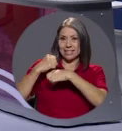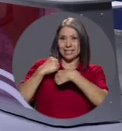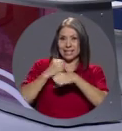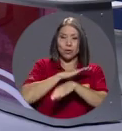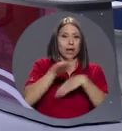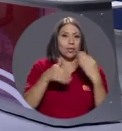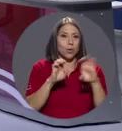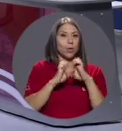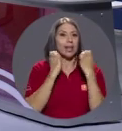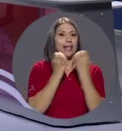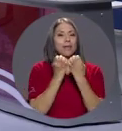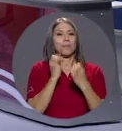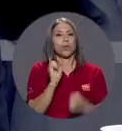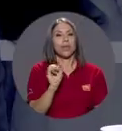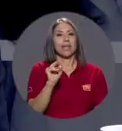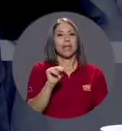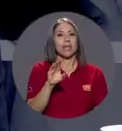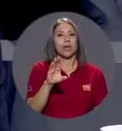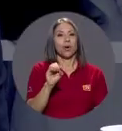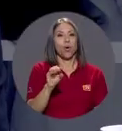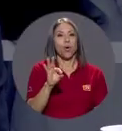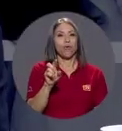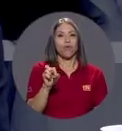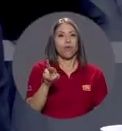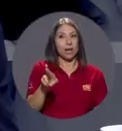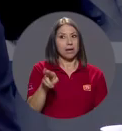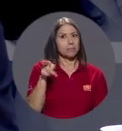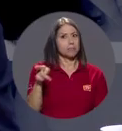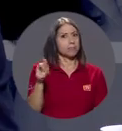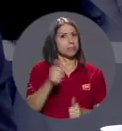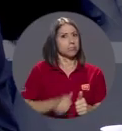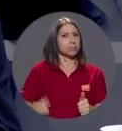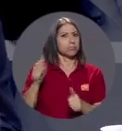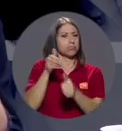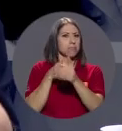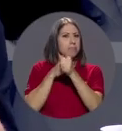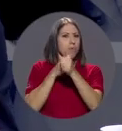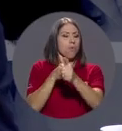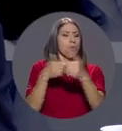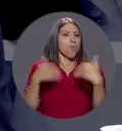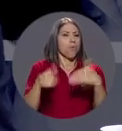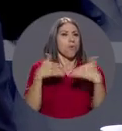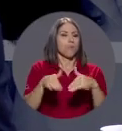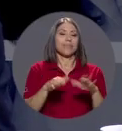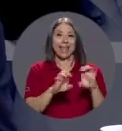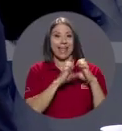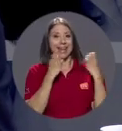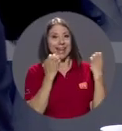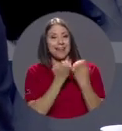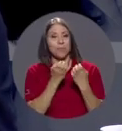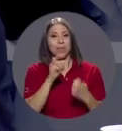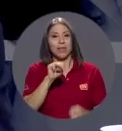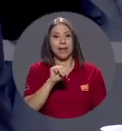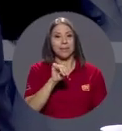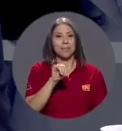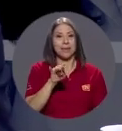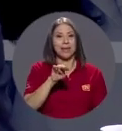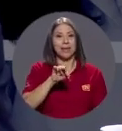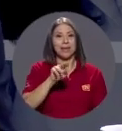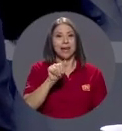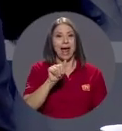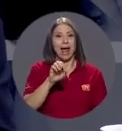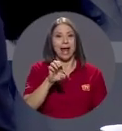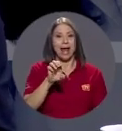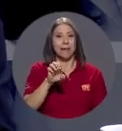entrevistas que hicieron, obviamente, a todo el equipo de Incofer que ha llevado un liderazgo en este proceso impresionante, al equipo del